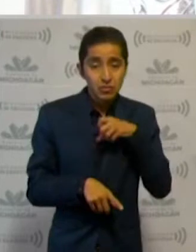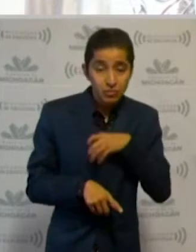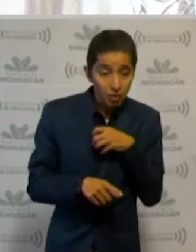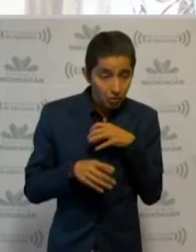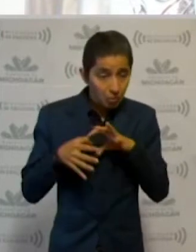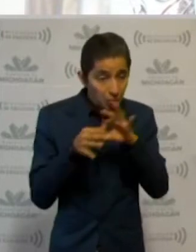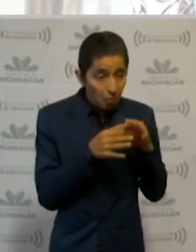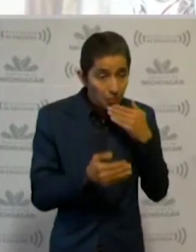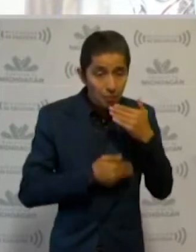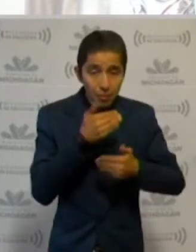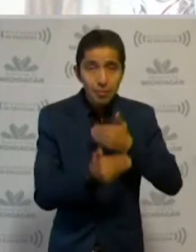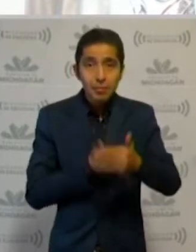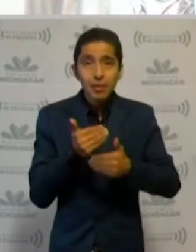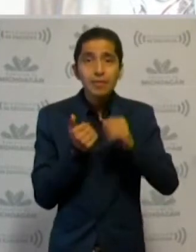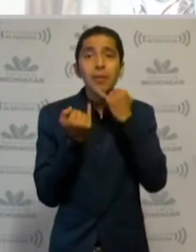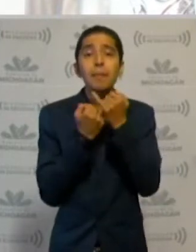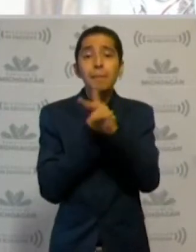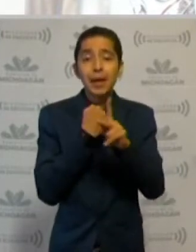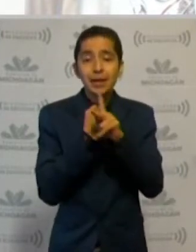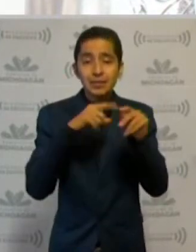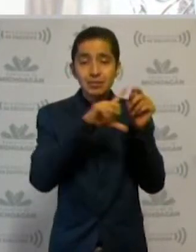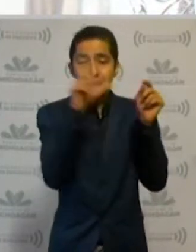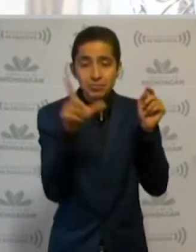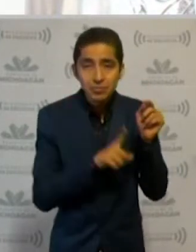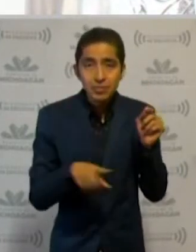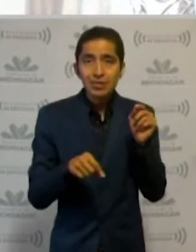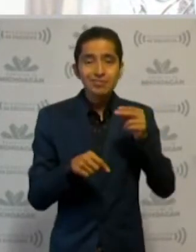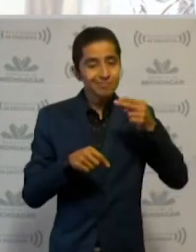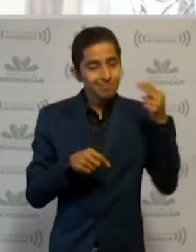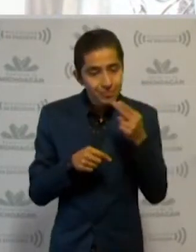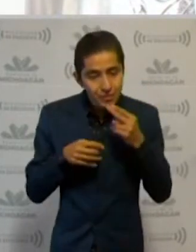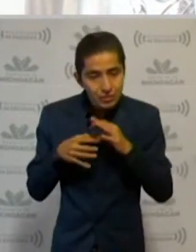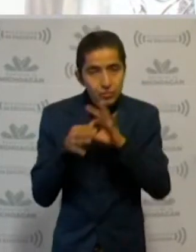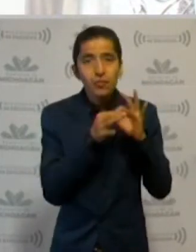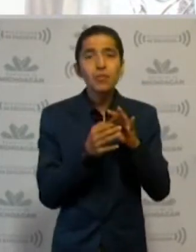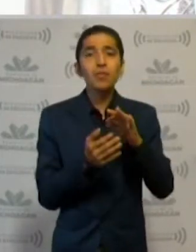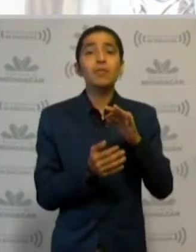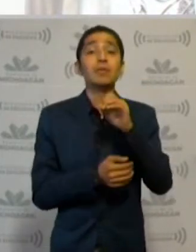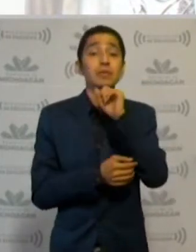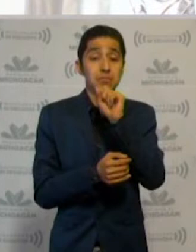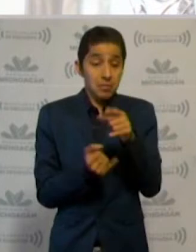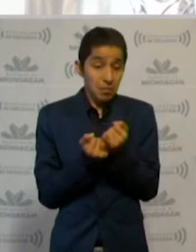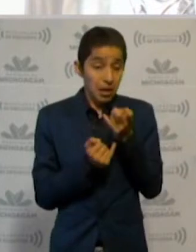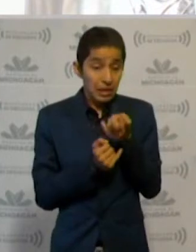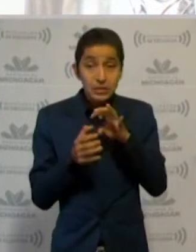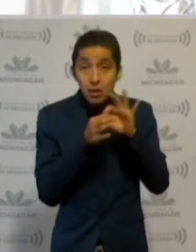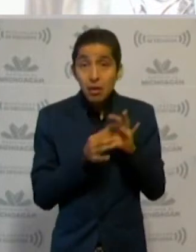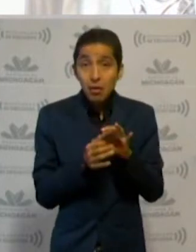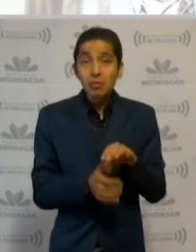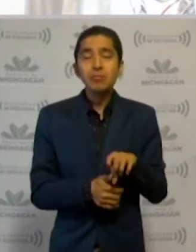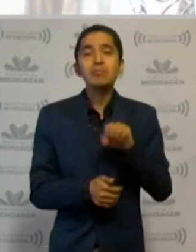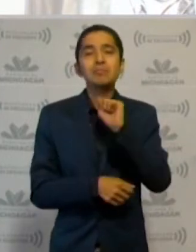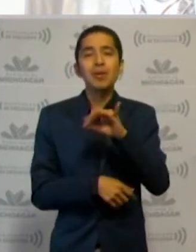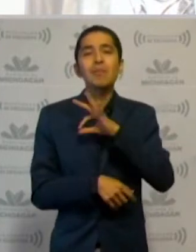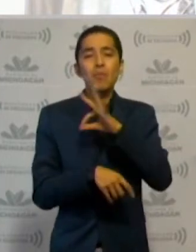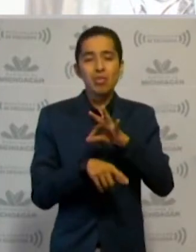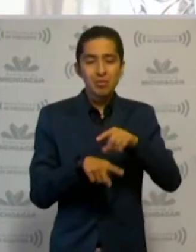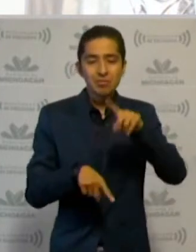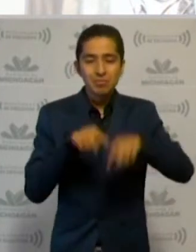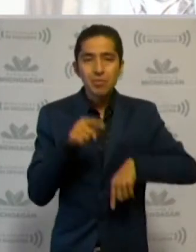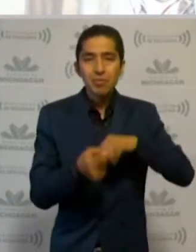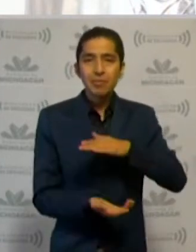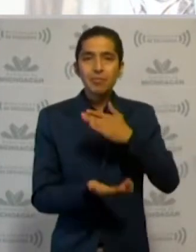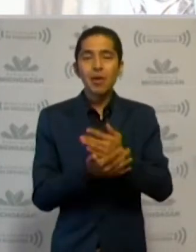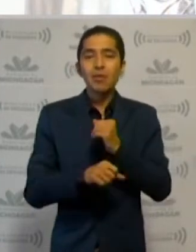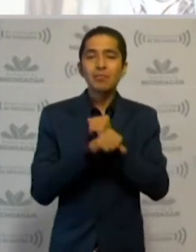de actuar como país como nación porque sólo de esa forma lograremos mitigar el impacto